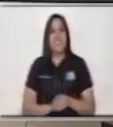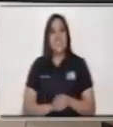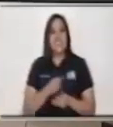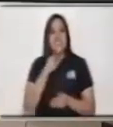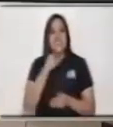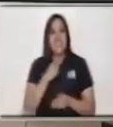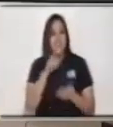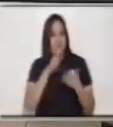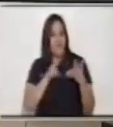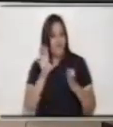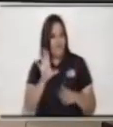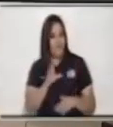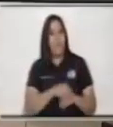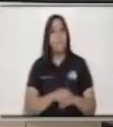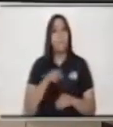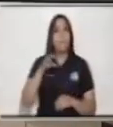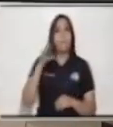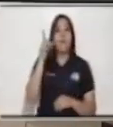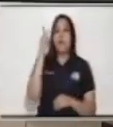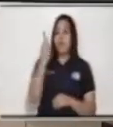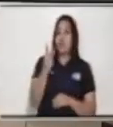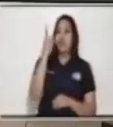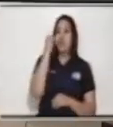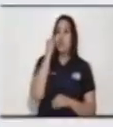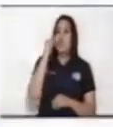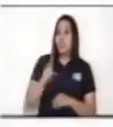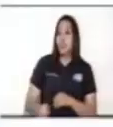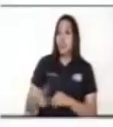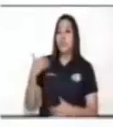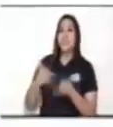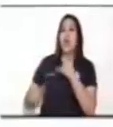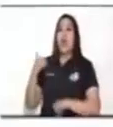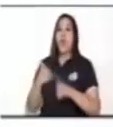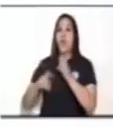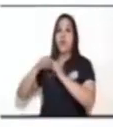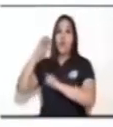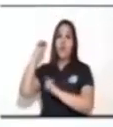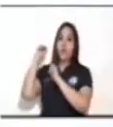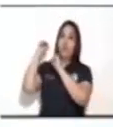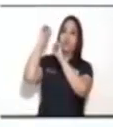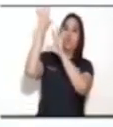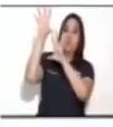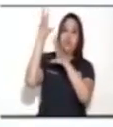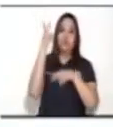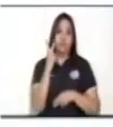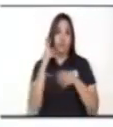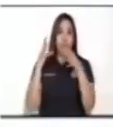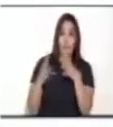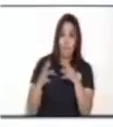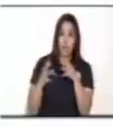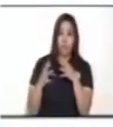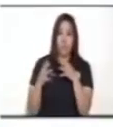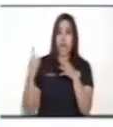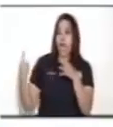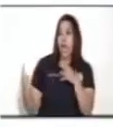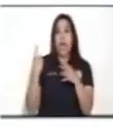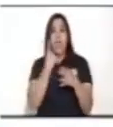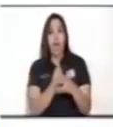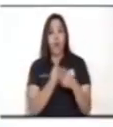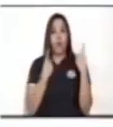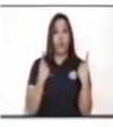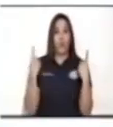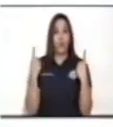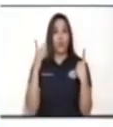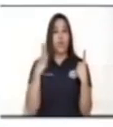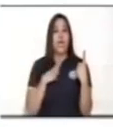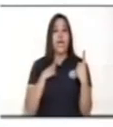La voy a leer. Pedro y Samuel están jugando a lanzar 2 pelotas. Cada uno lanza